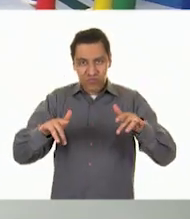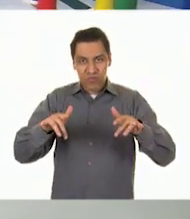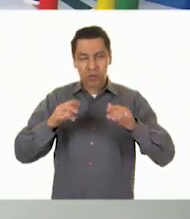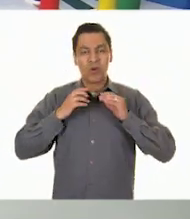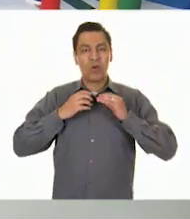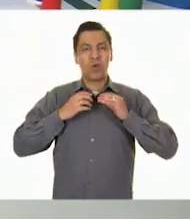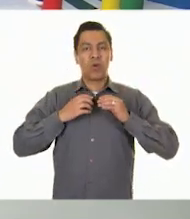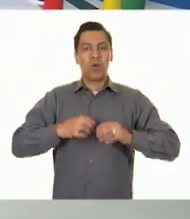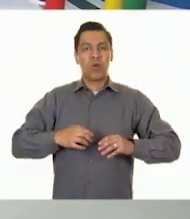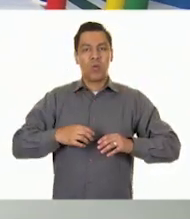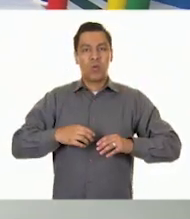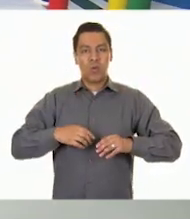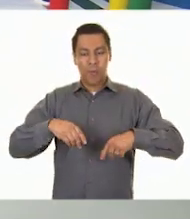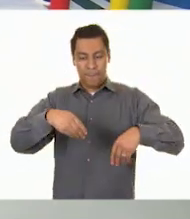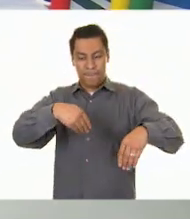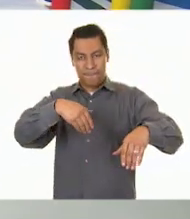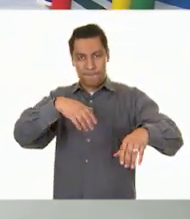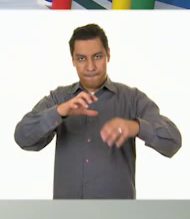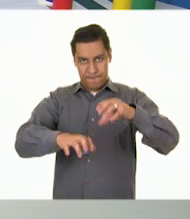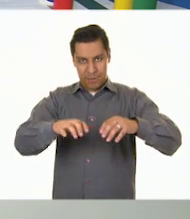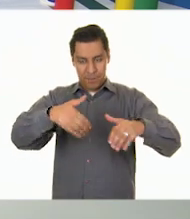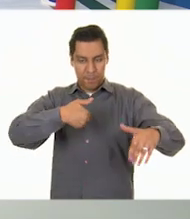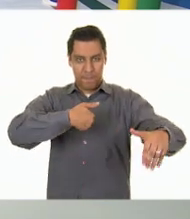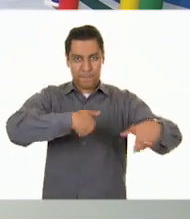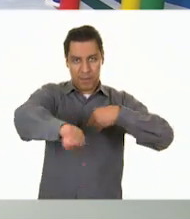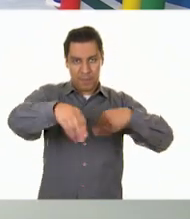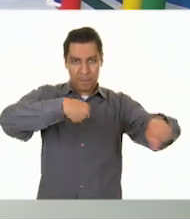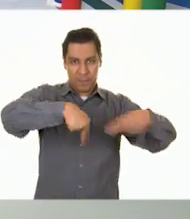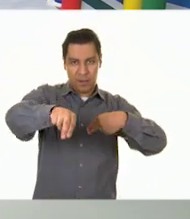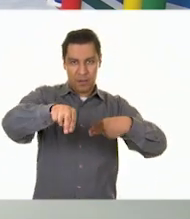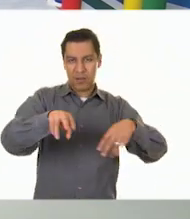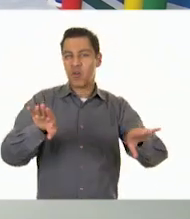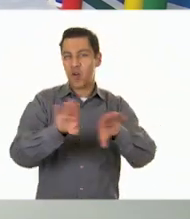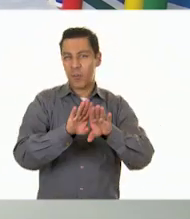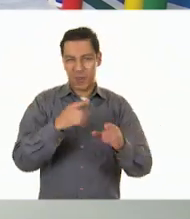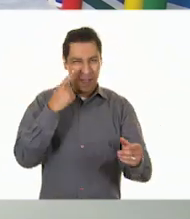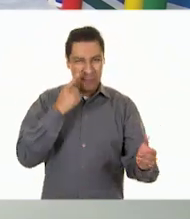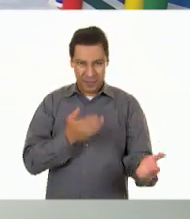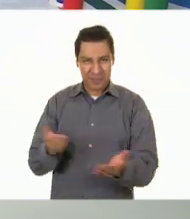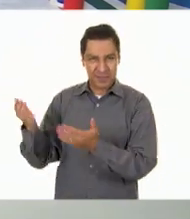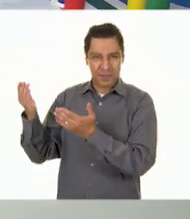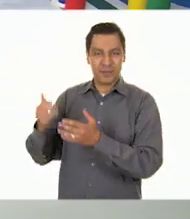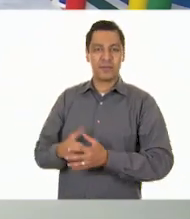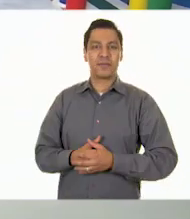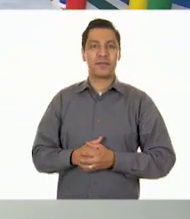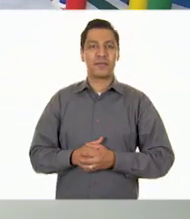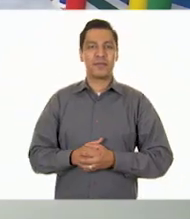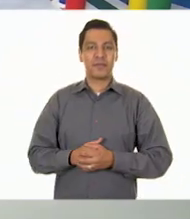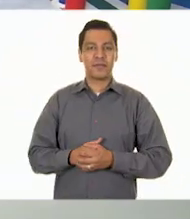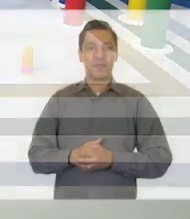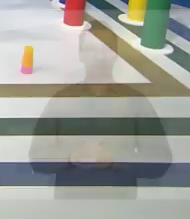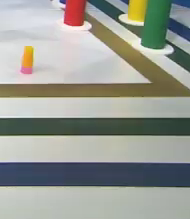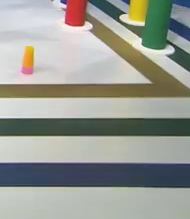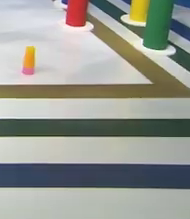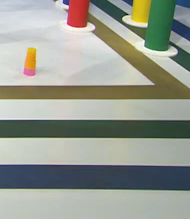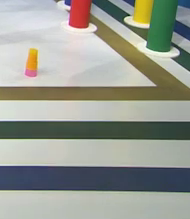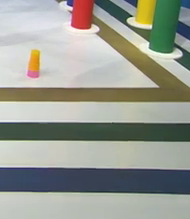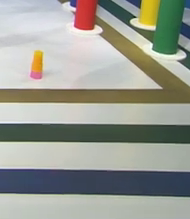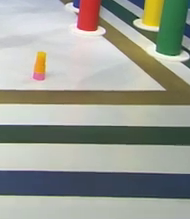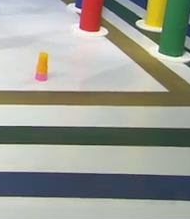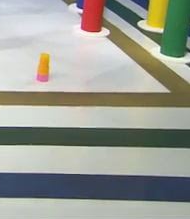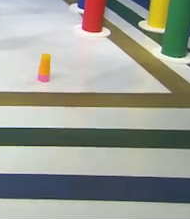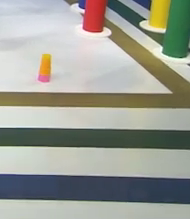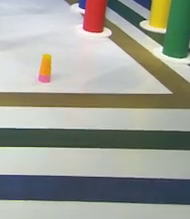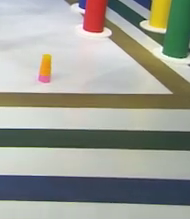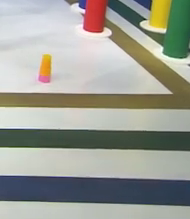de la pelota con los pies como en el fútbol a ver si aquí la lleva allá